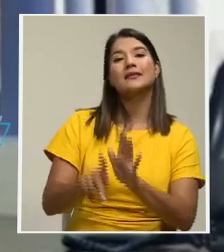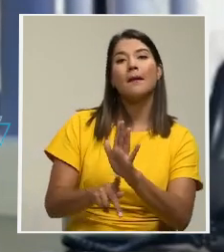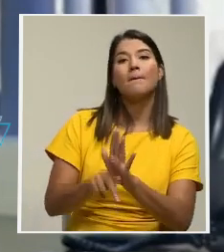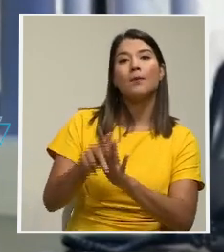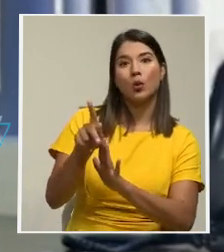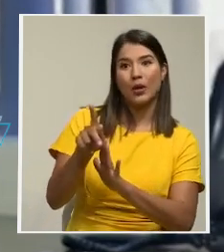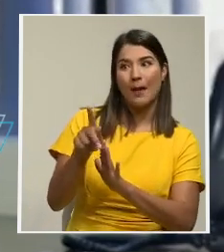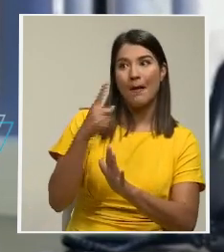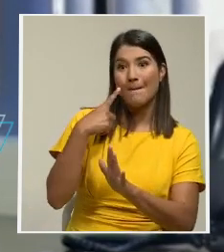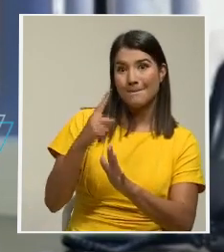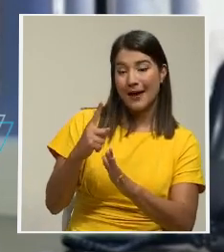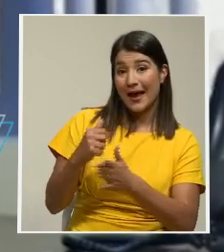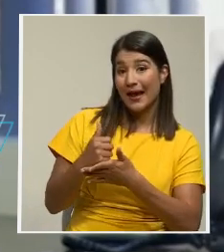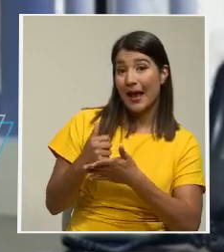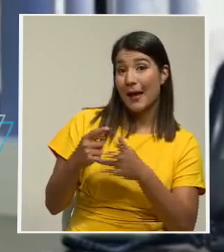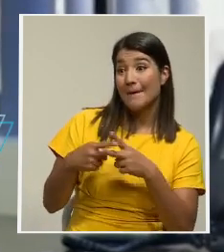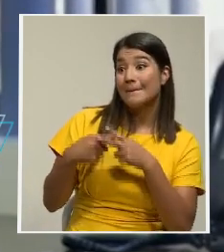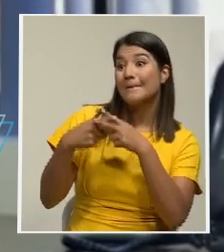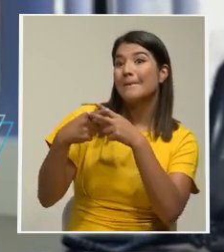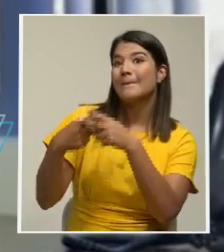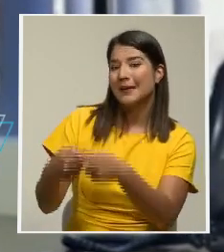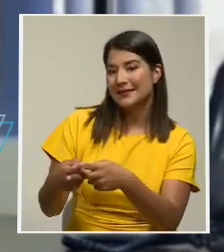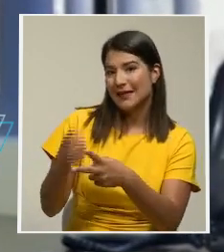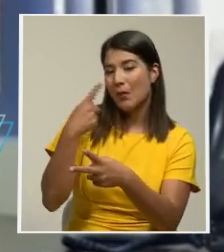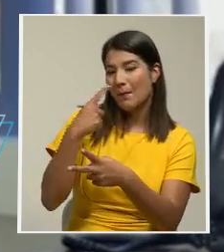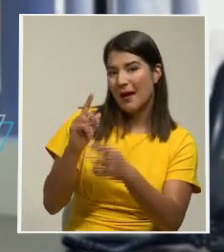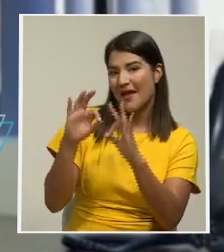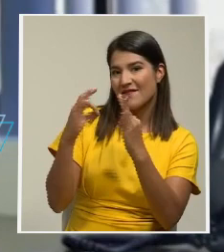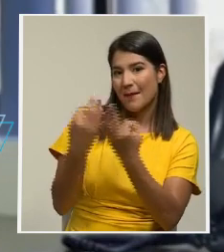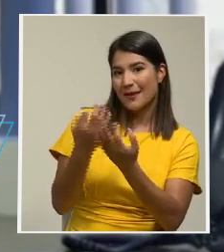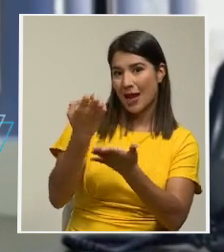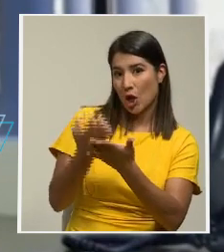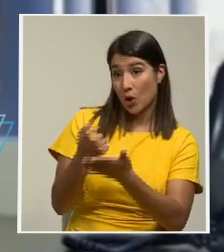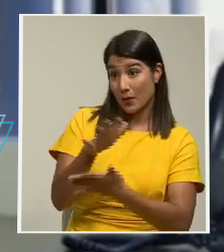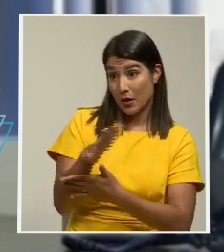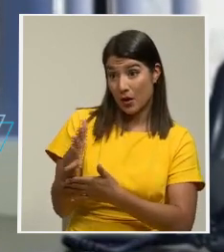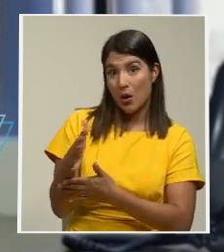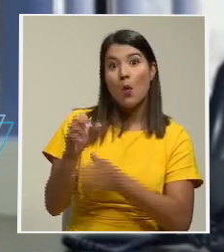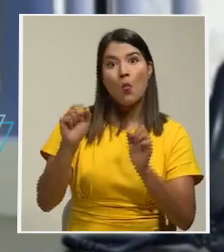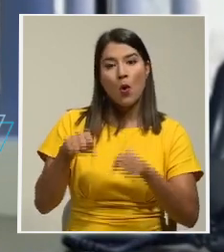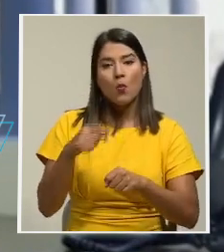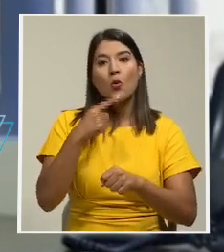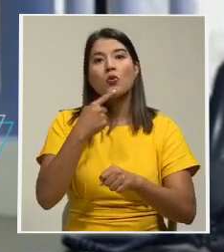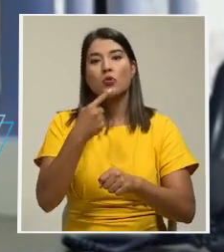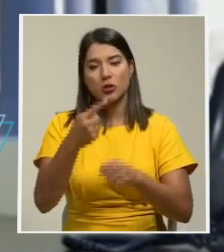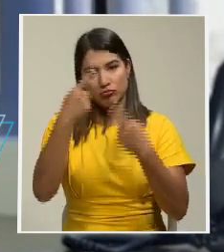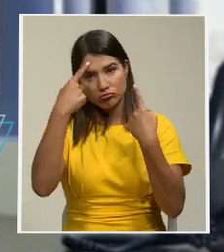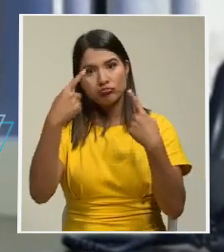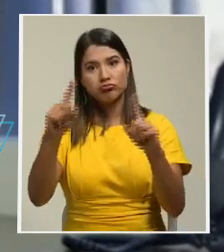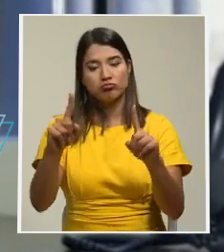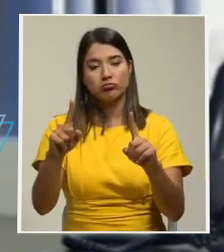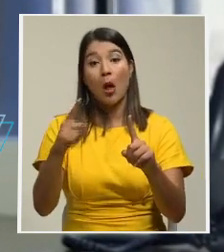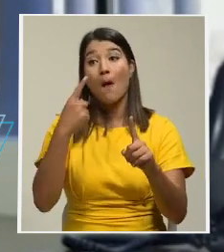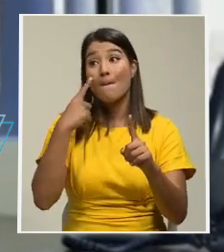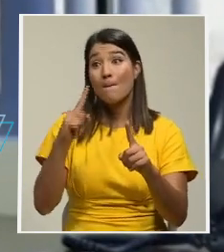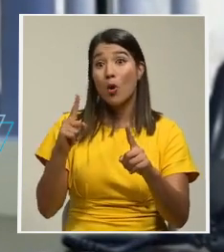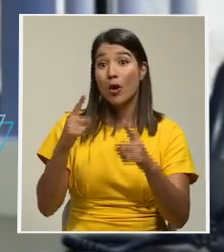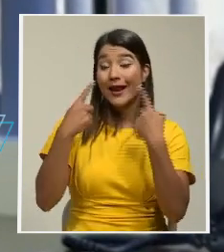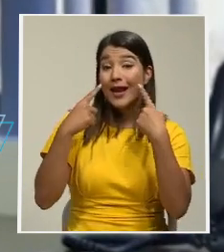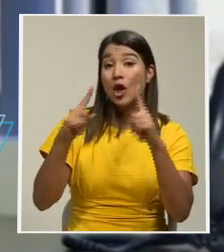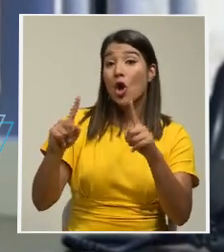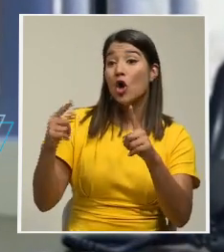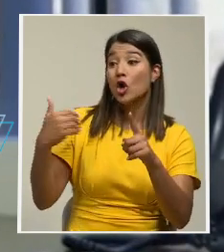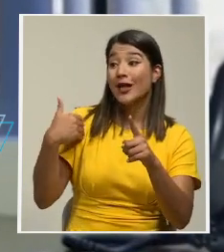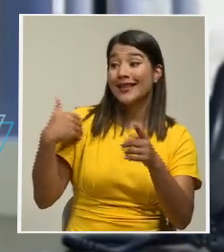ingresos medios podemos catalogarlo como exitoso, y es exitoso por los resultados que se han obtenido en los últimos 18 meses desde